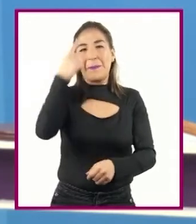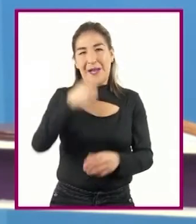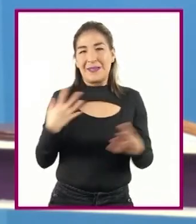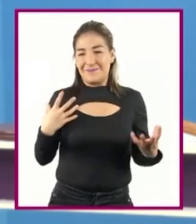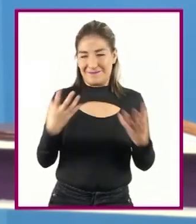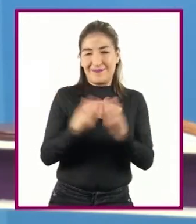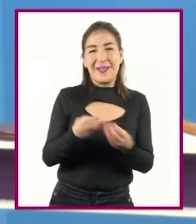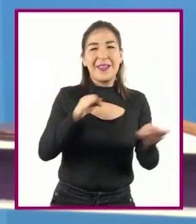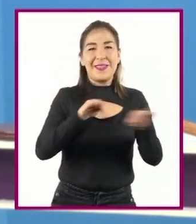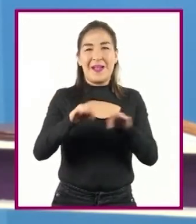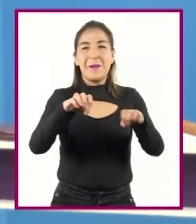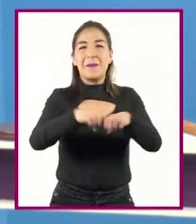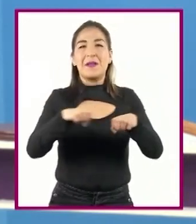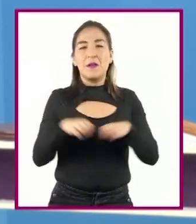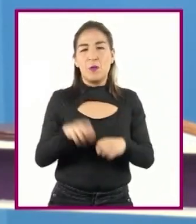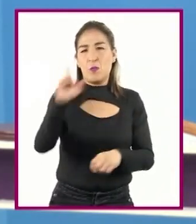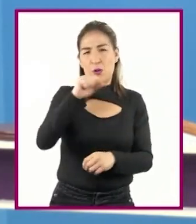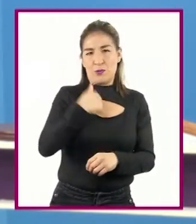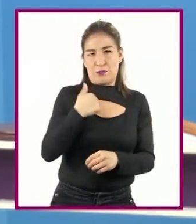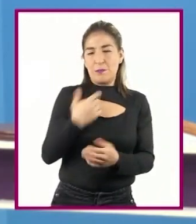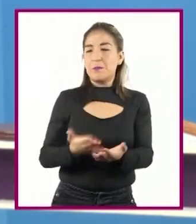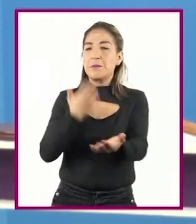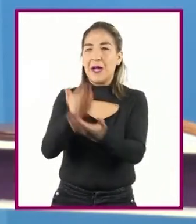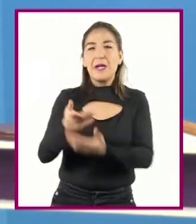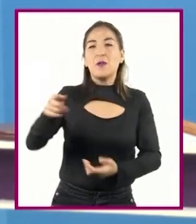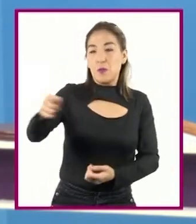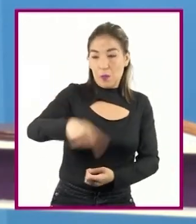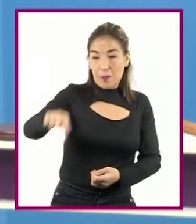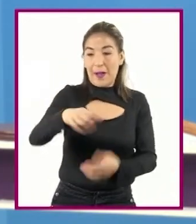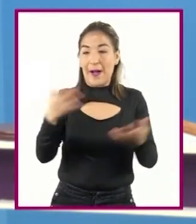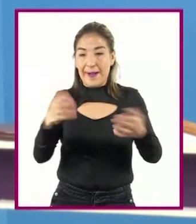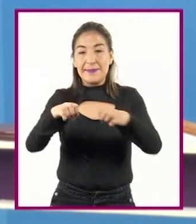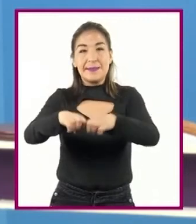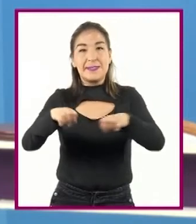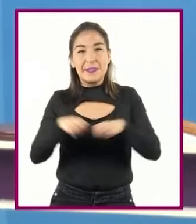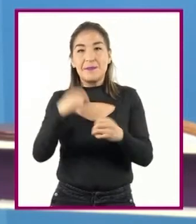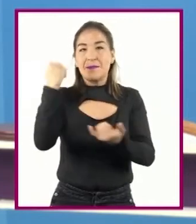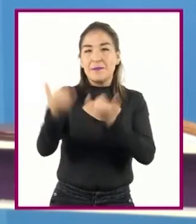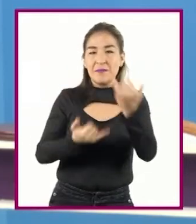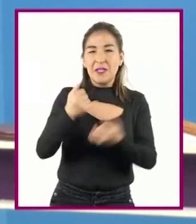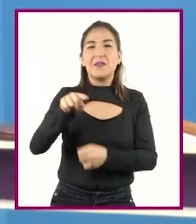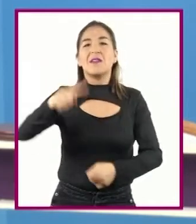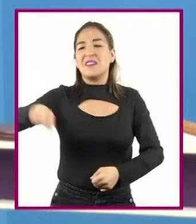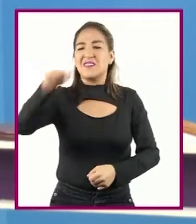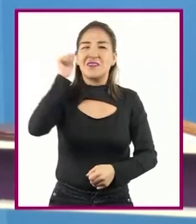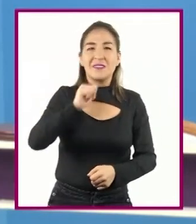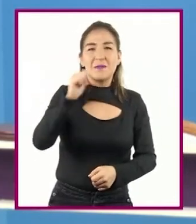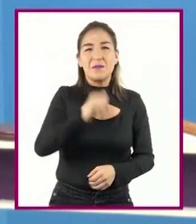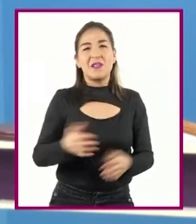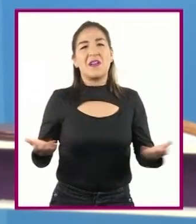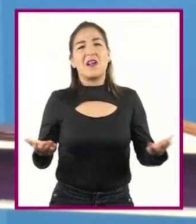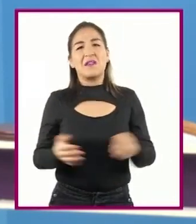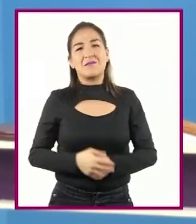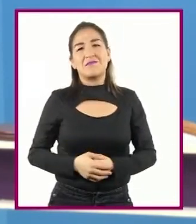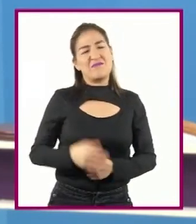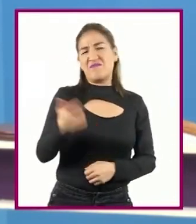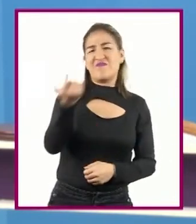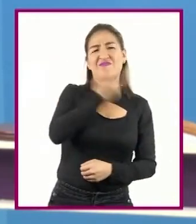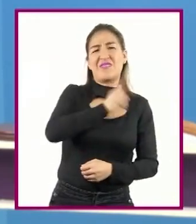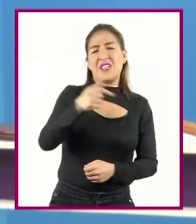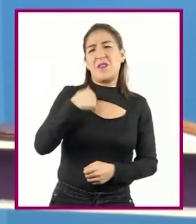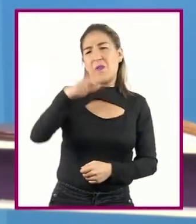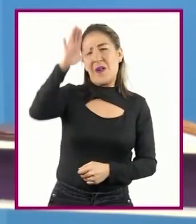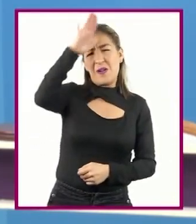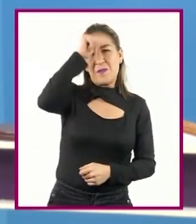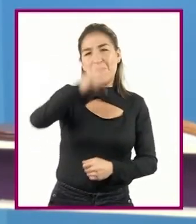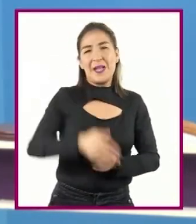equipo. Cuando yo pido que realicen actividades en conjunto, siempre hay quien me reporta desacuerdos